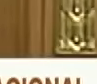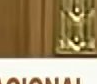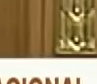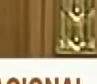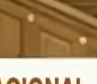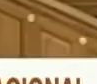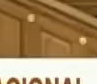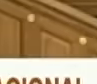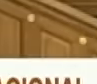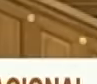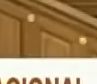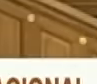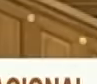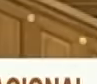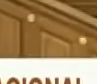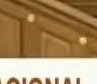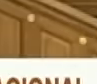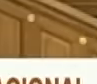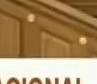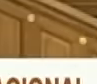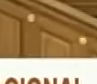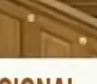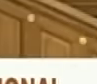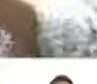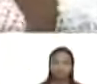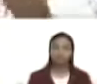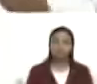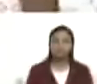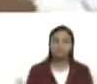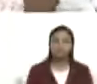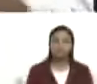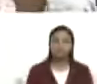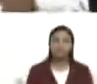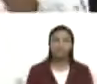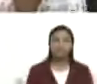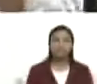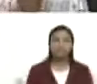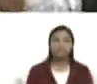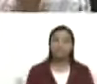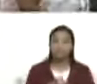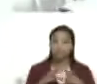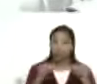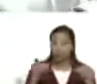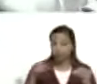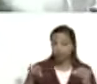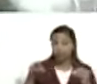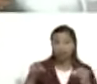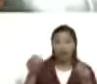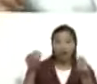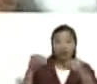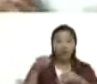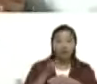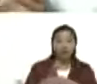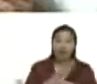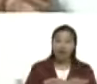No cantes. Ella sabe que se lo dije. Todo estaba montado, un golpe de Estado.